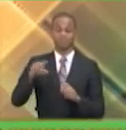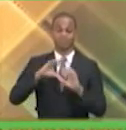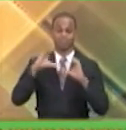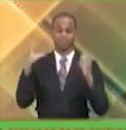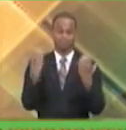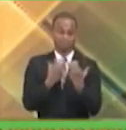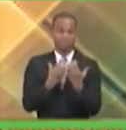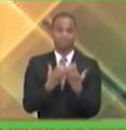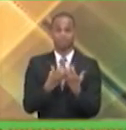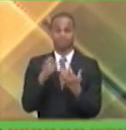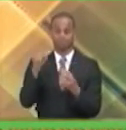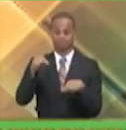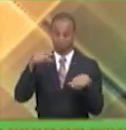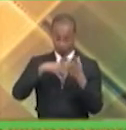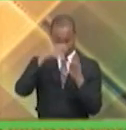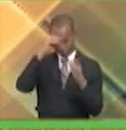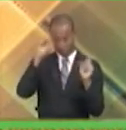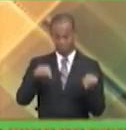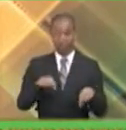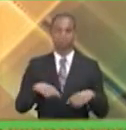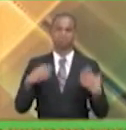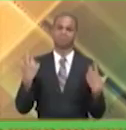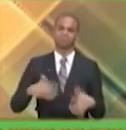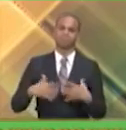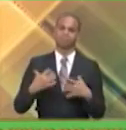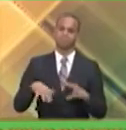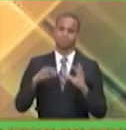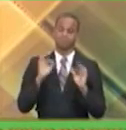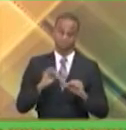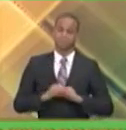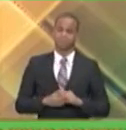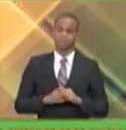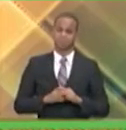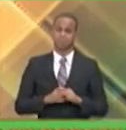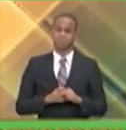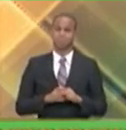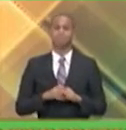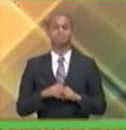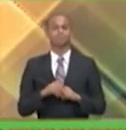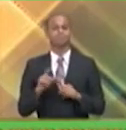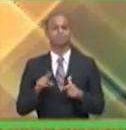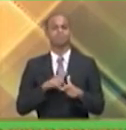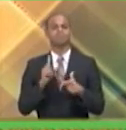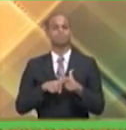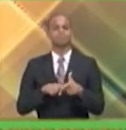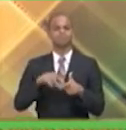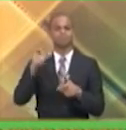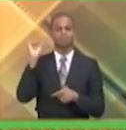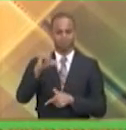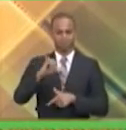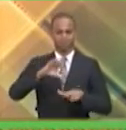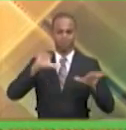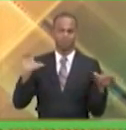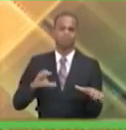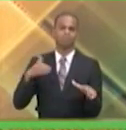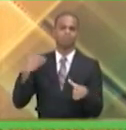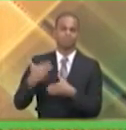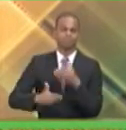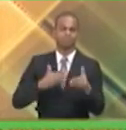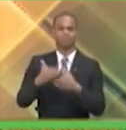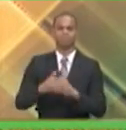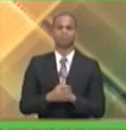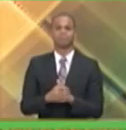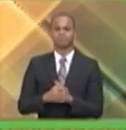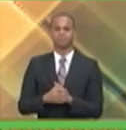clases de lo que tú aprendiste aquí, llevarlo allí, ¿no? Y entonces así es que camina